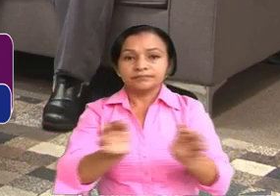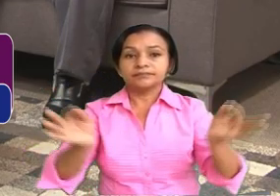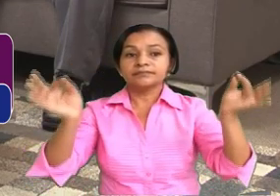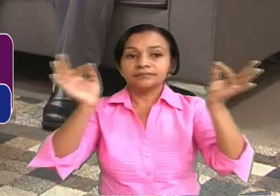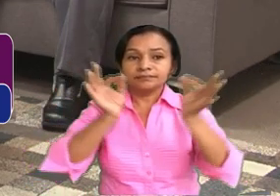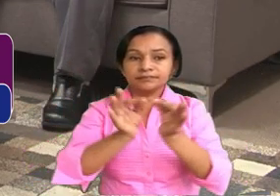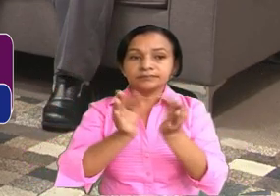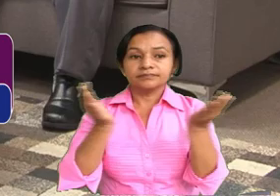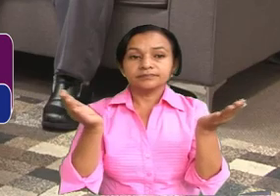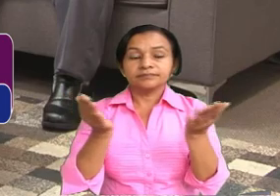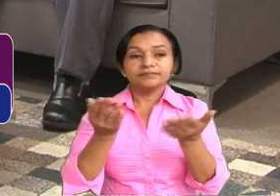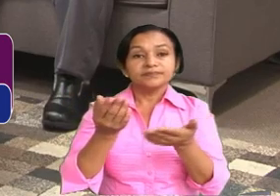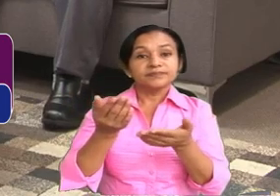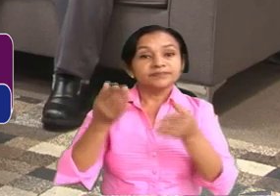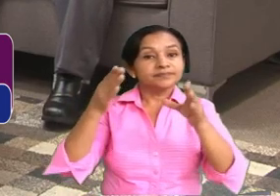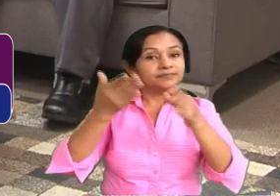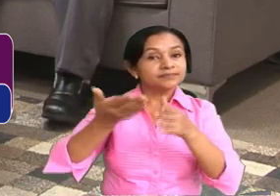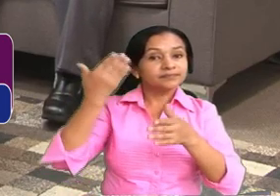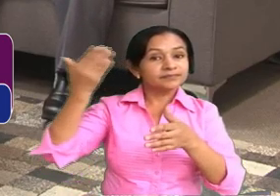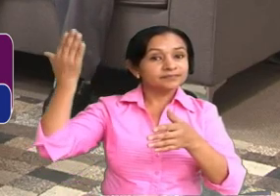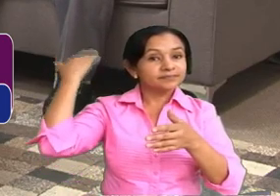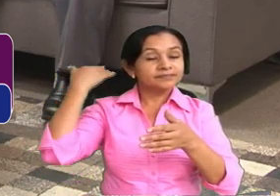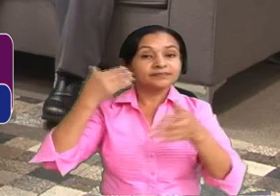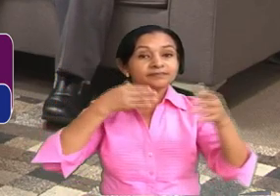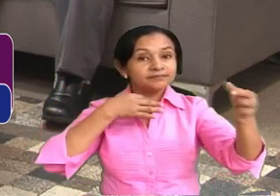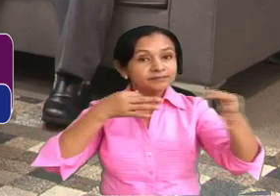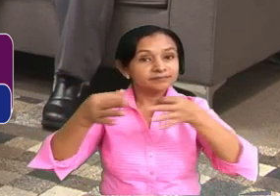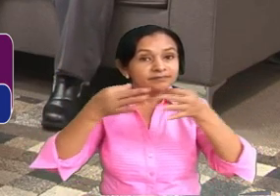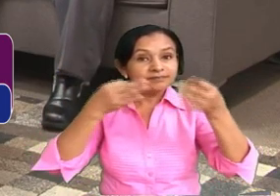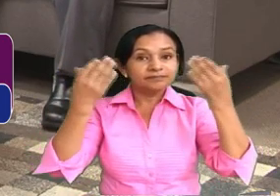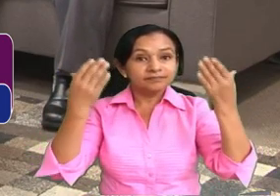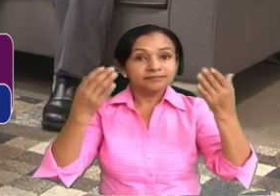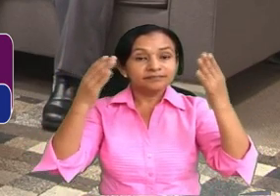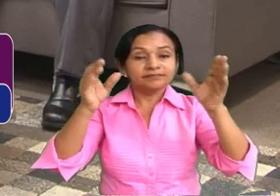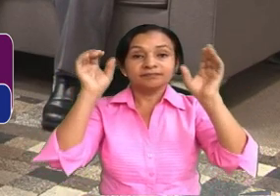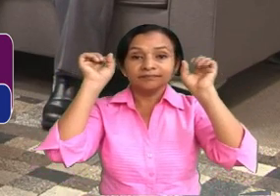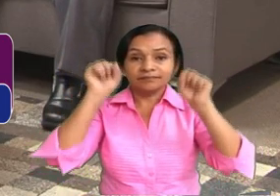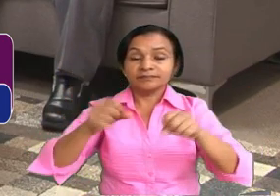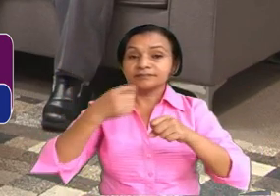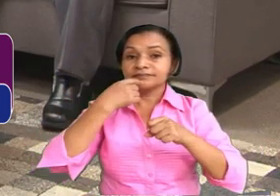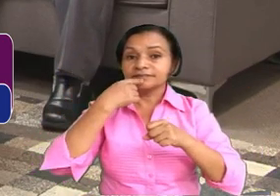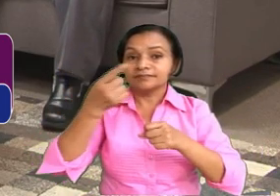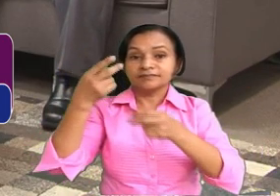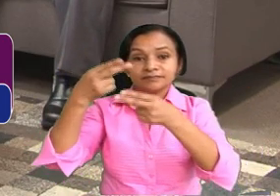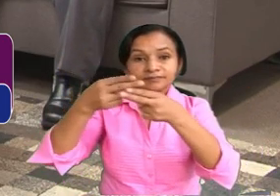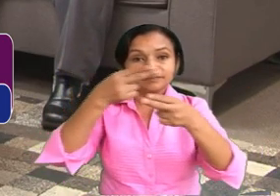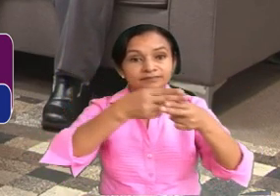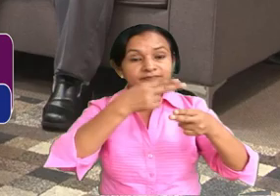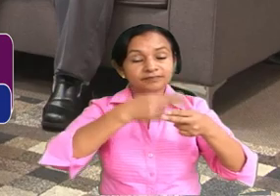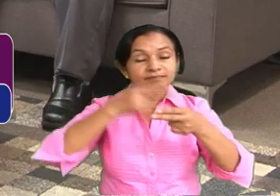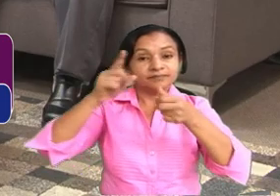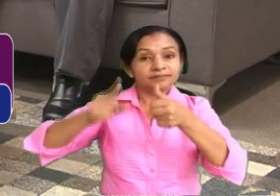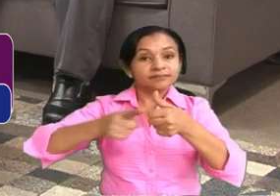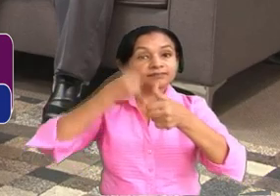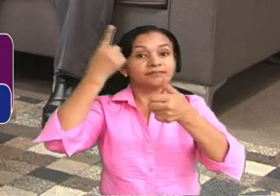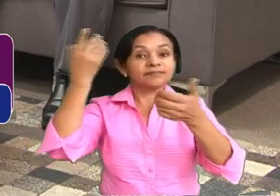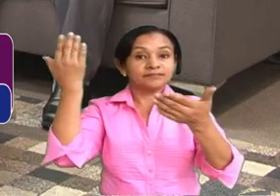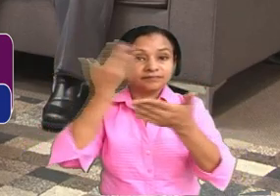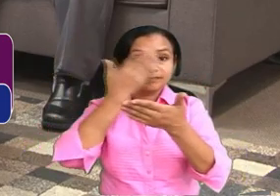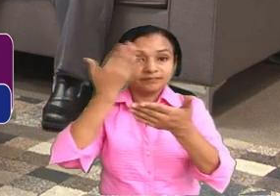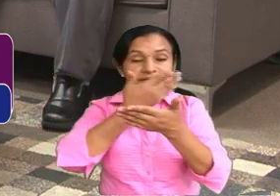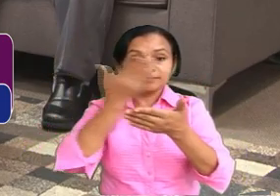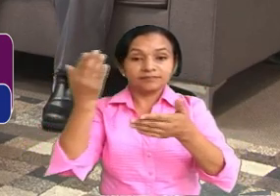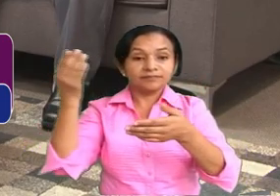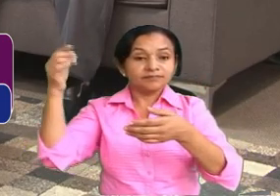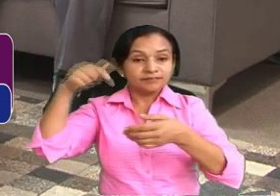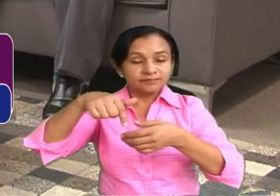eso. Y hay unas historias muy interesantes a partir de esa, Y podemos mencionar nombres de los primeros estudiantes que vinieron